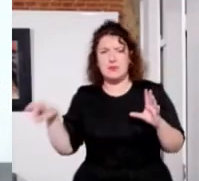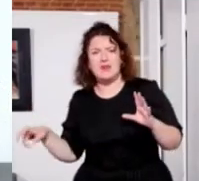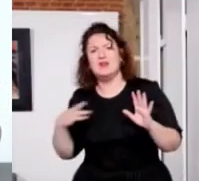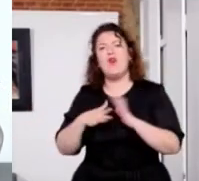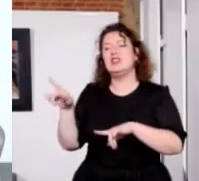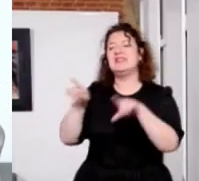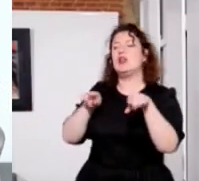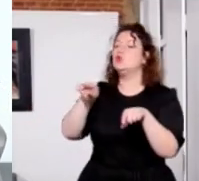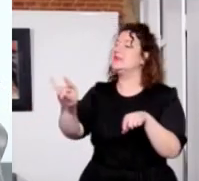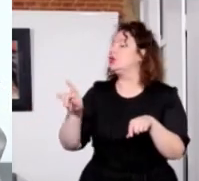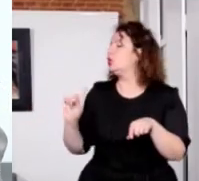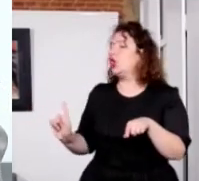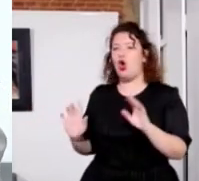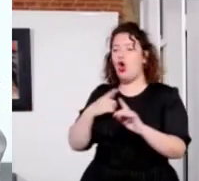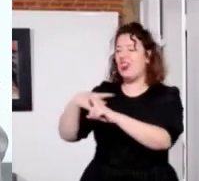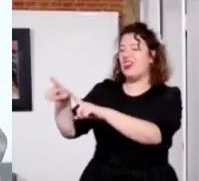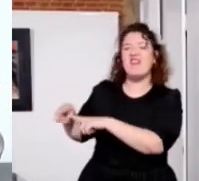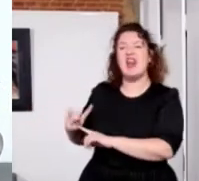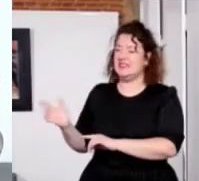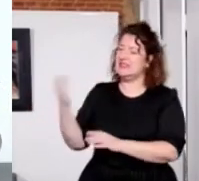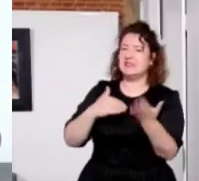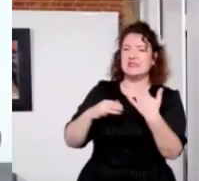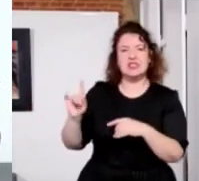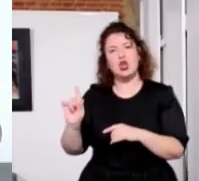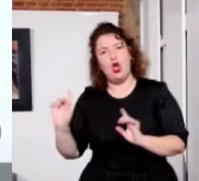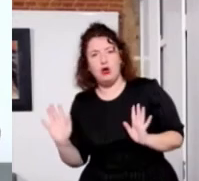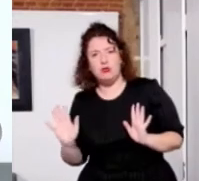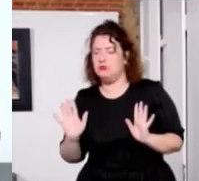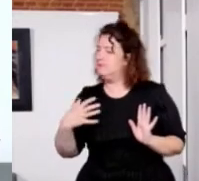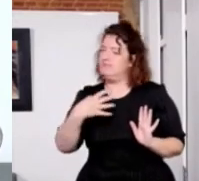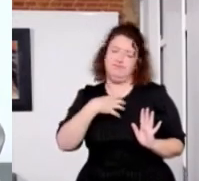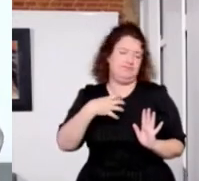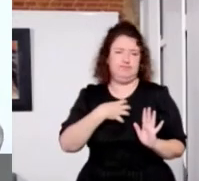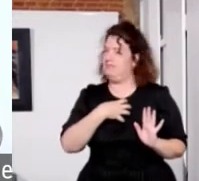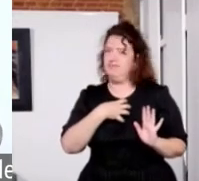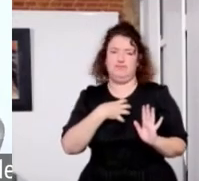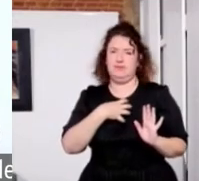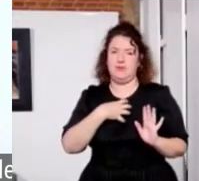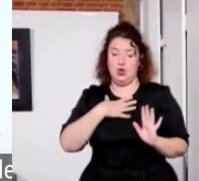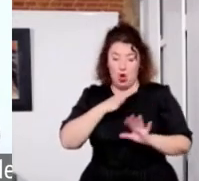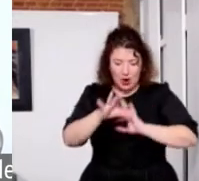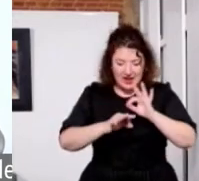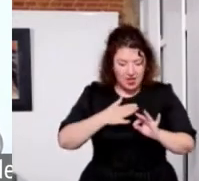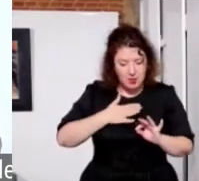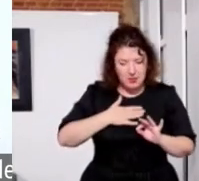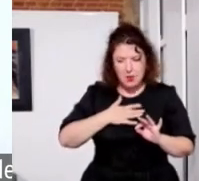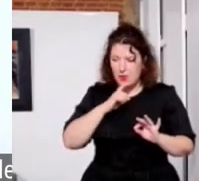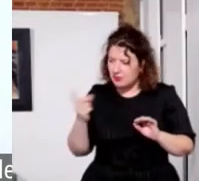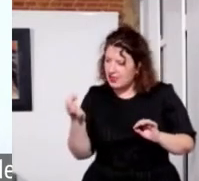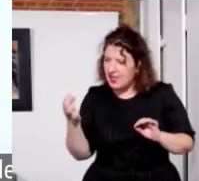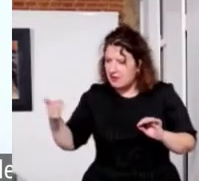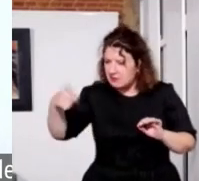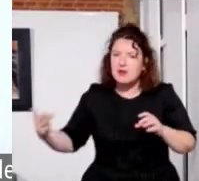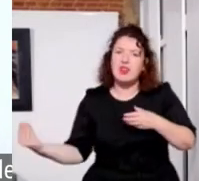selectiva? ¿Cómo podemos pensar la excursión de todos los que formamos la organización sin dejar fuera a nadie? Porque todos somos